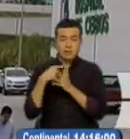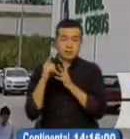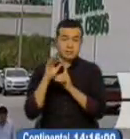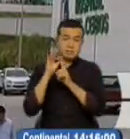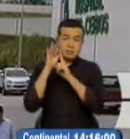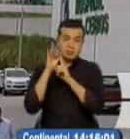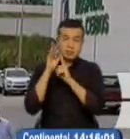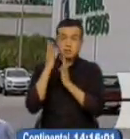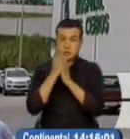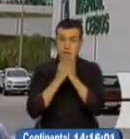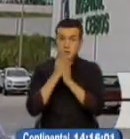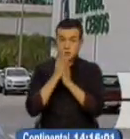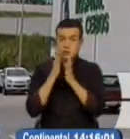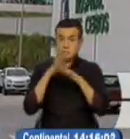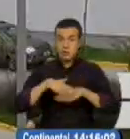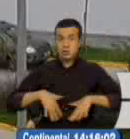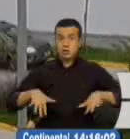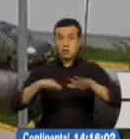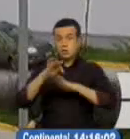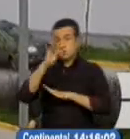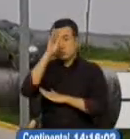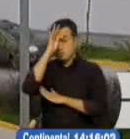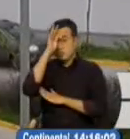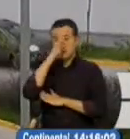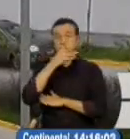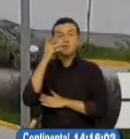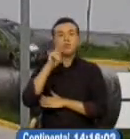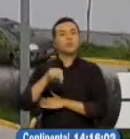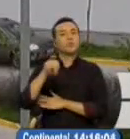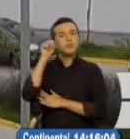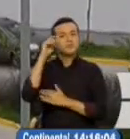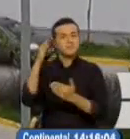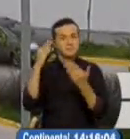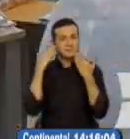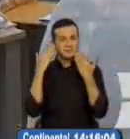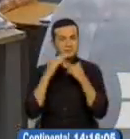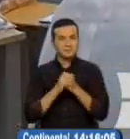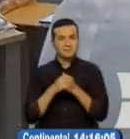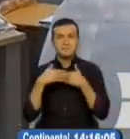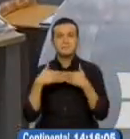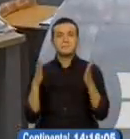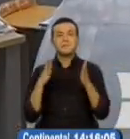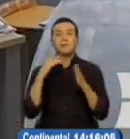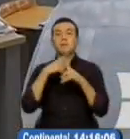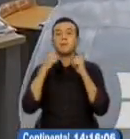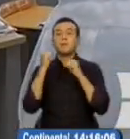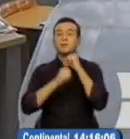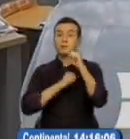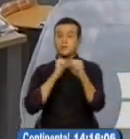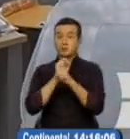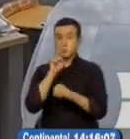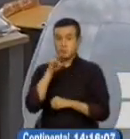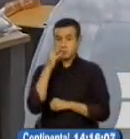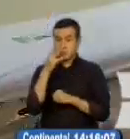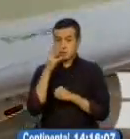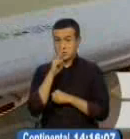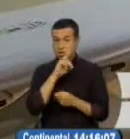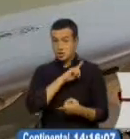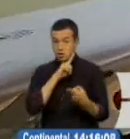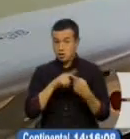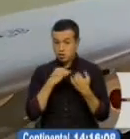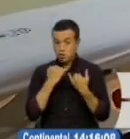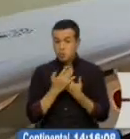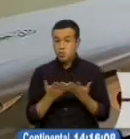de los servicios que ofrece la Casa de Salud ubicada en el norte de Guayaquil, habilitada desde marzo del año en curso y que actualmente